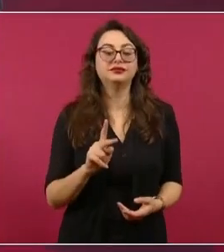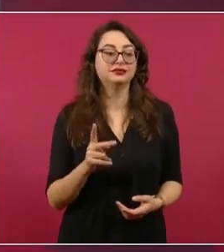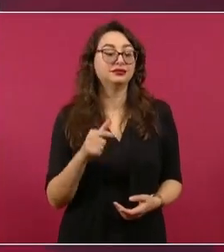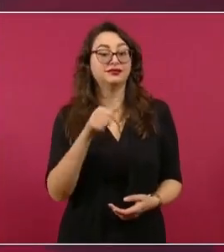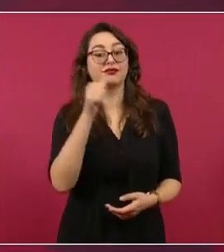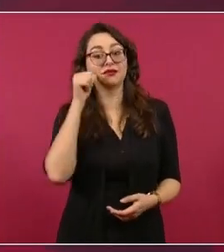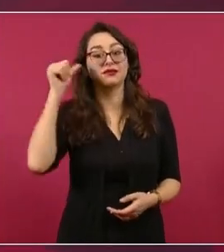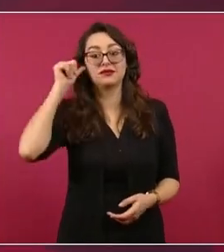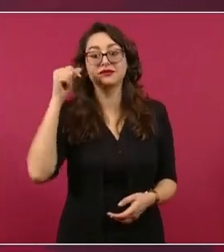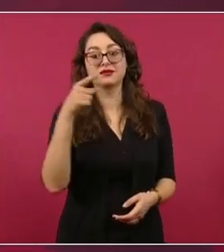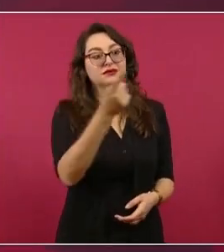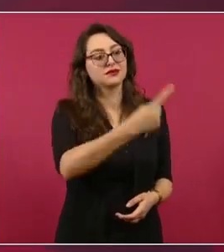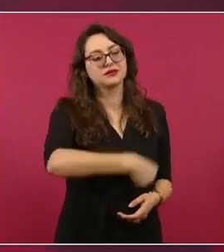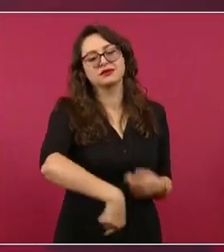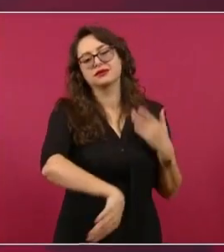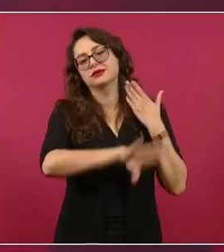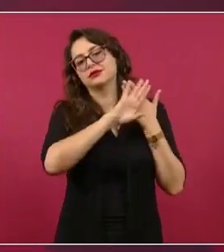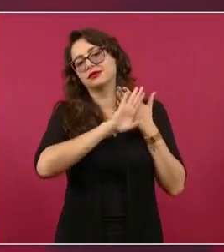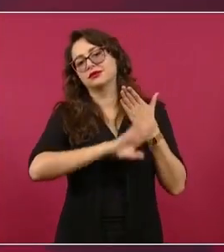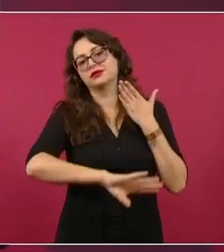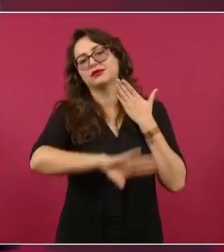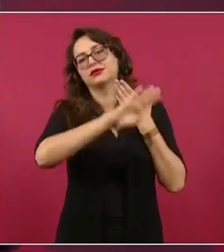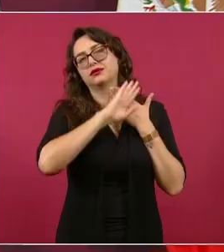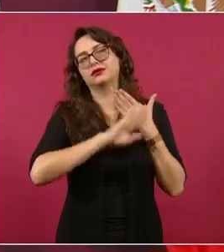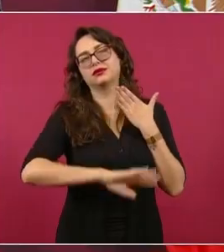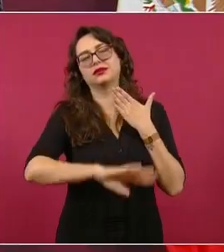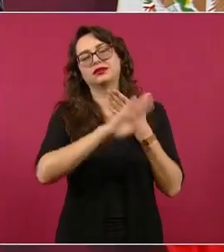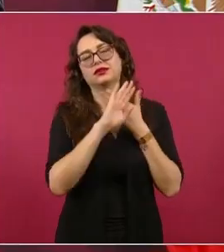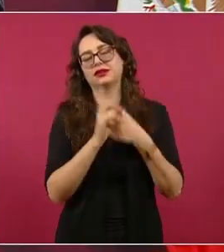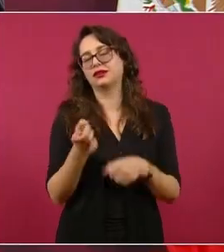pero se habían costeado